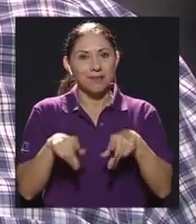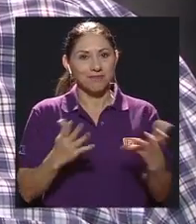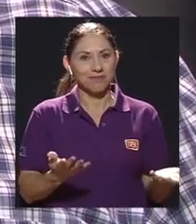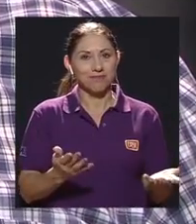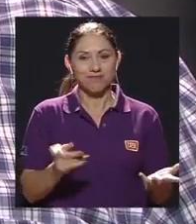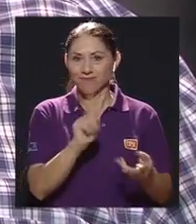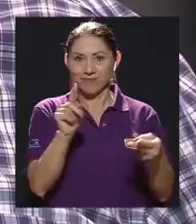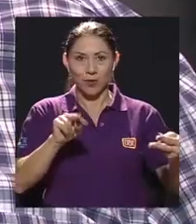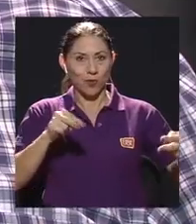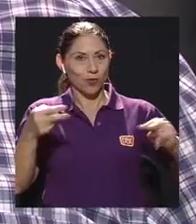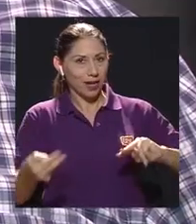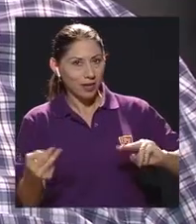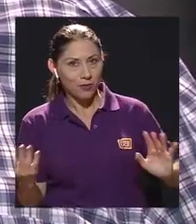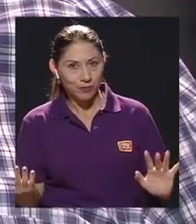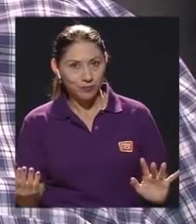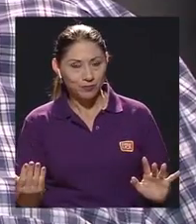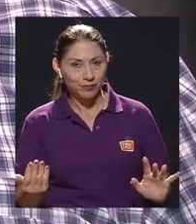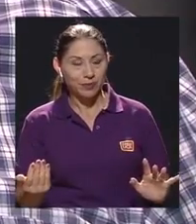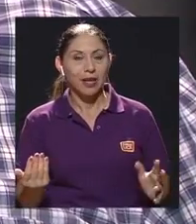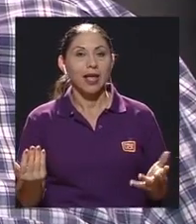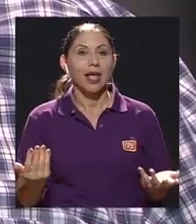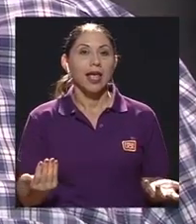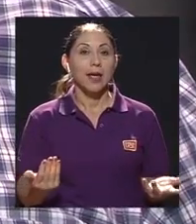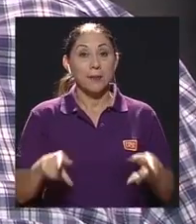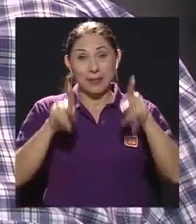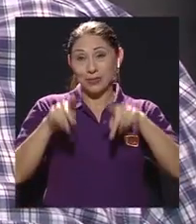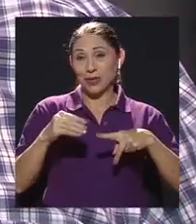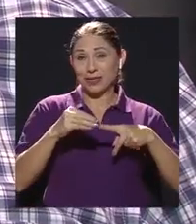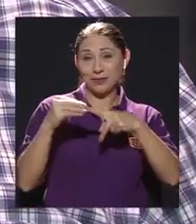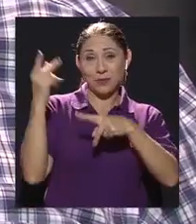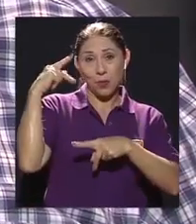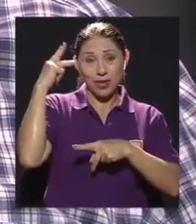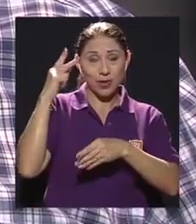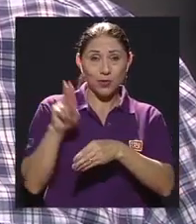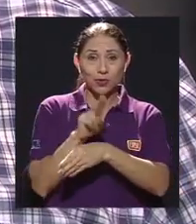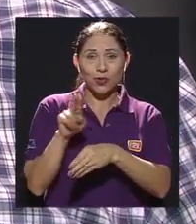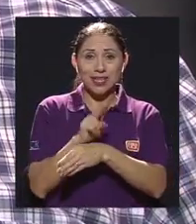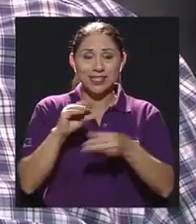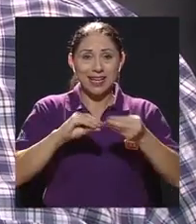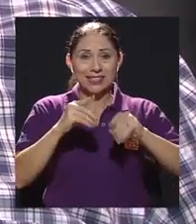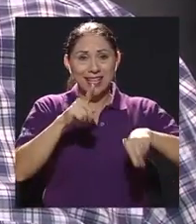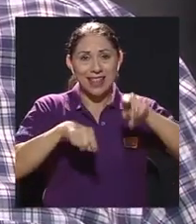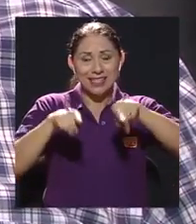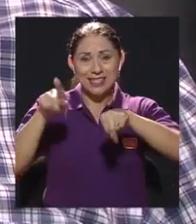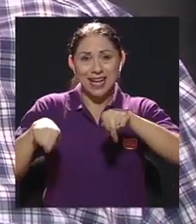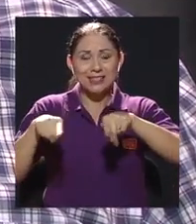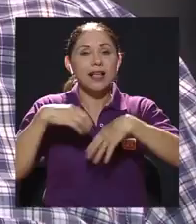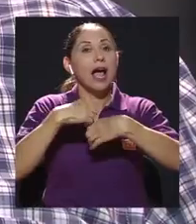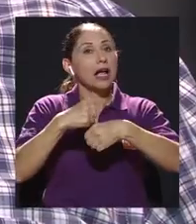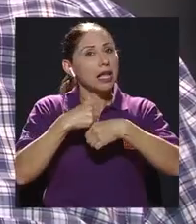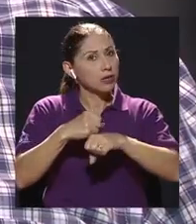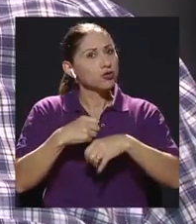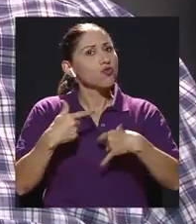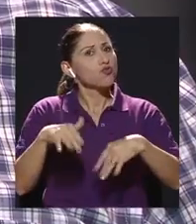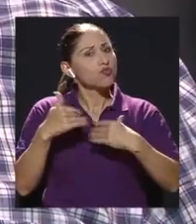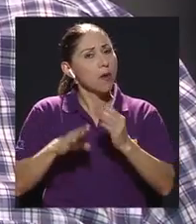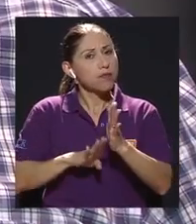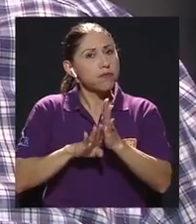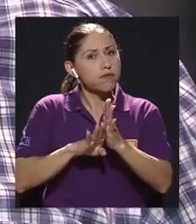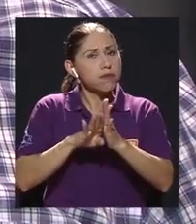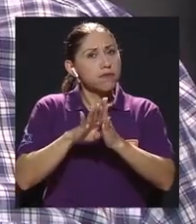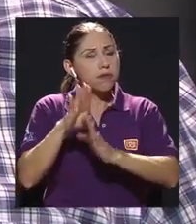Era todo lo contrario. Los politólogos que utilizan las estadísticas han hecho un progreso en el